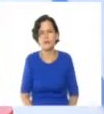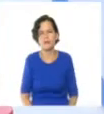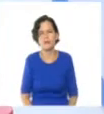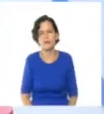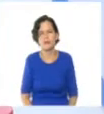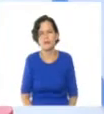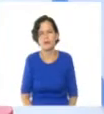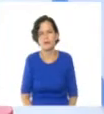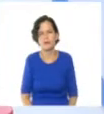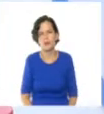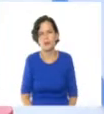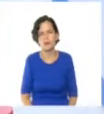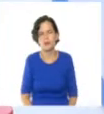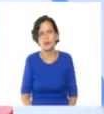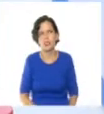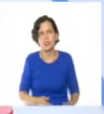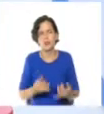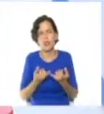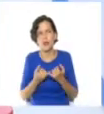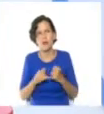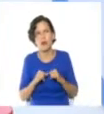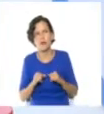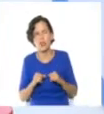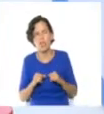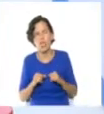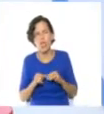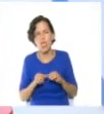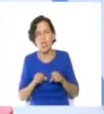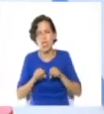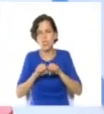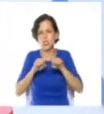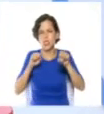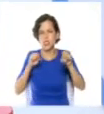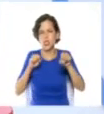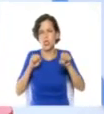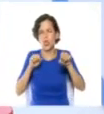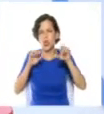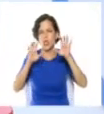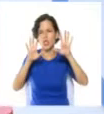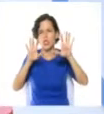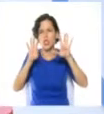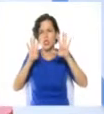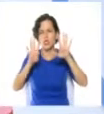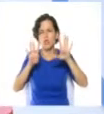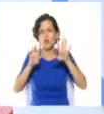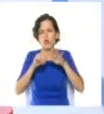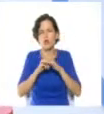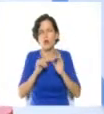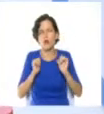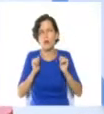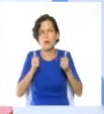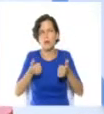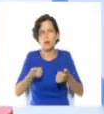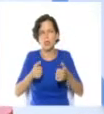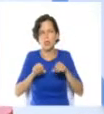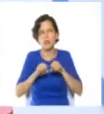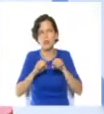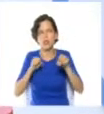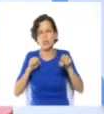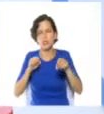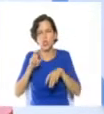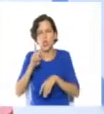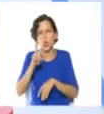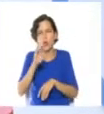Asimismo, llegamos a finales del siglo XIX, principios del siglo XX, y aquí se